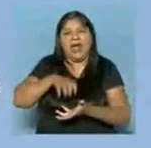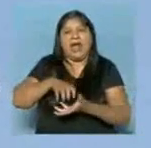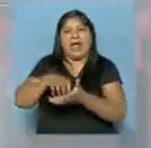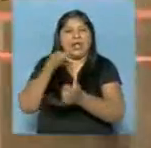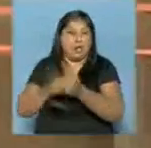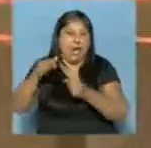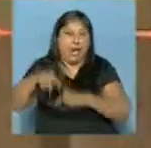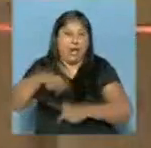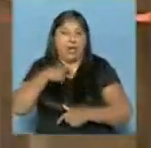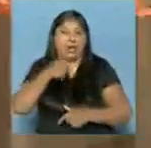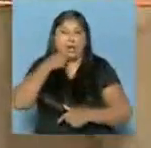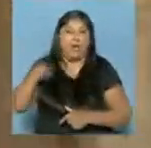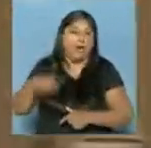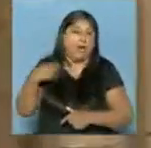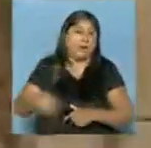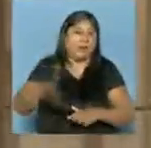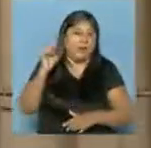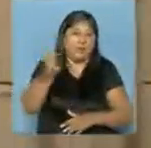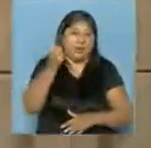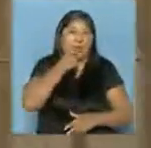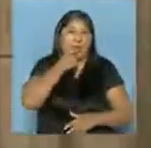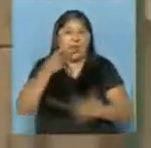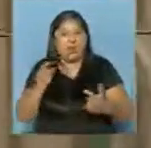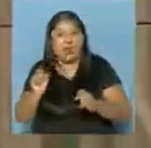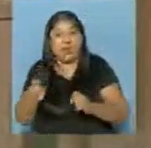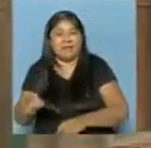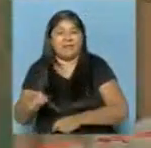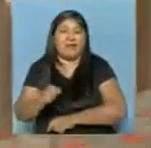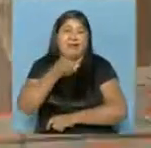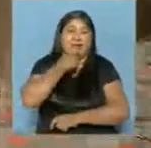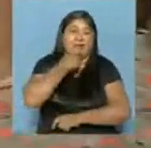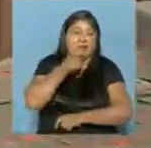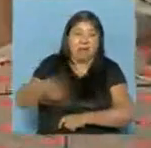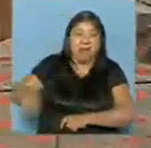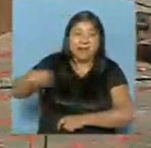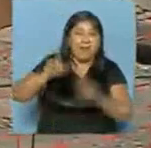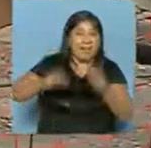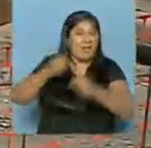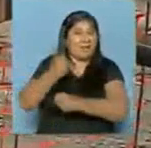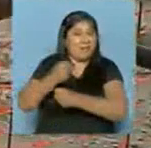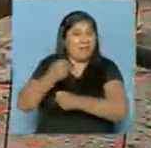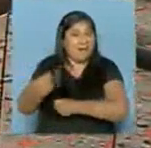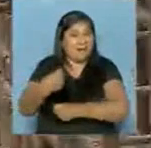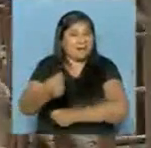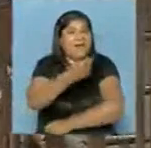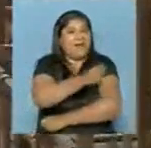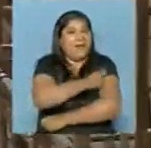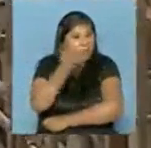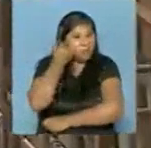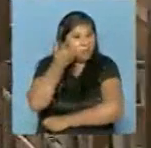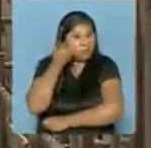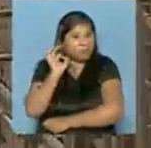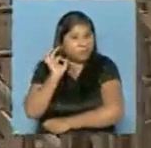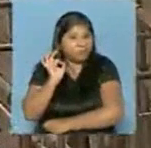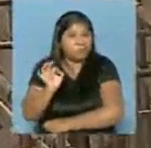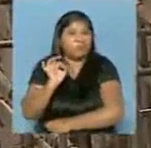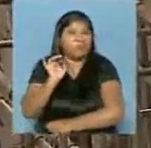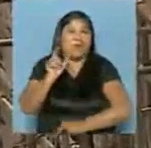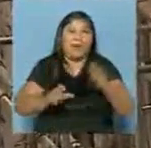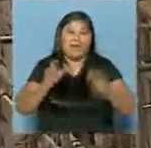han avanzado urgente en los temas de vacunación. Hay un porcentaje importante de personales vinculados a las empresas